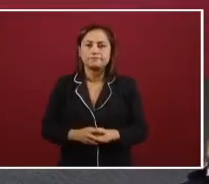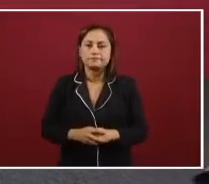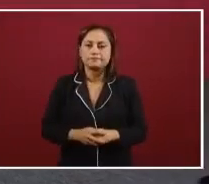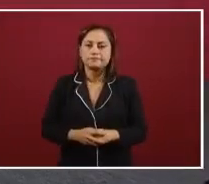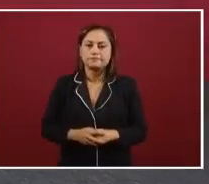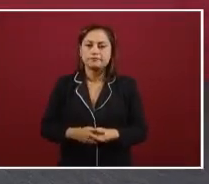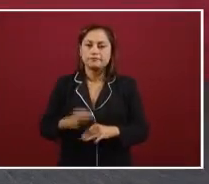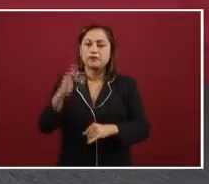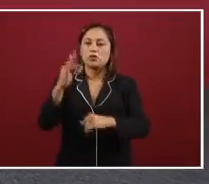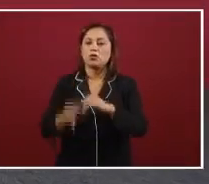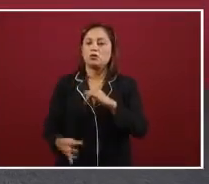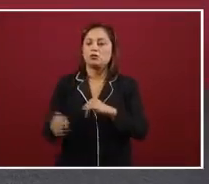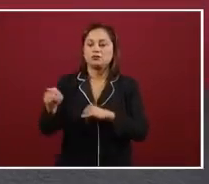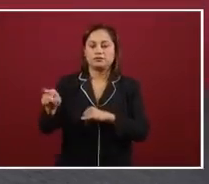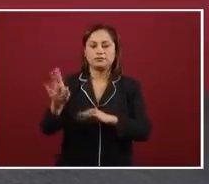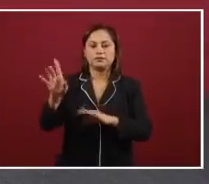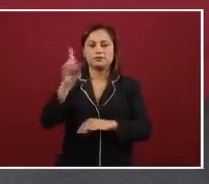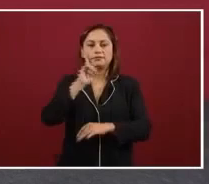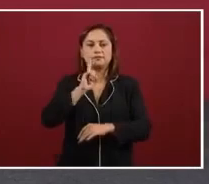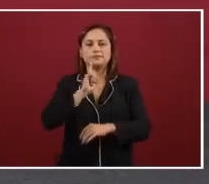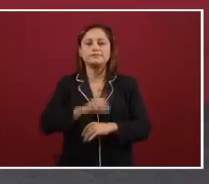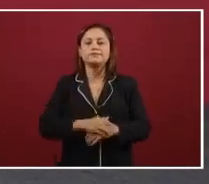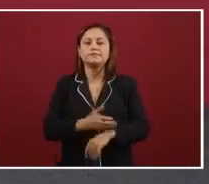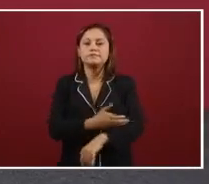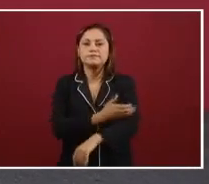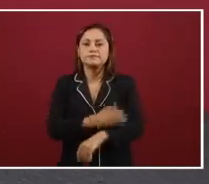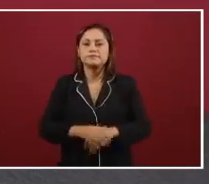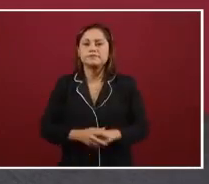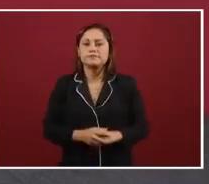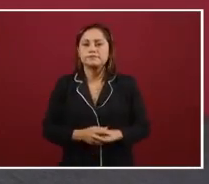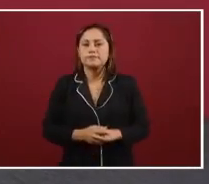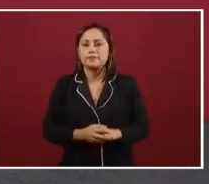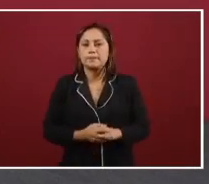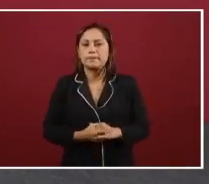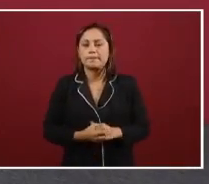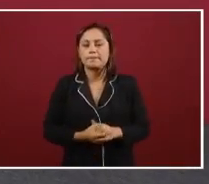Una última, compañera. ¿Sí?